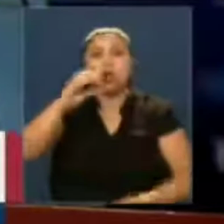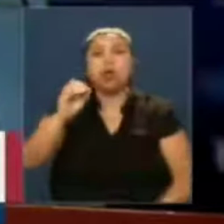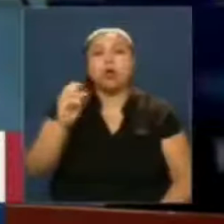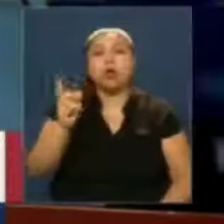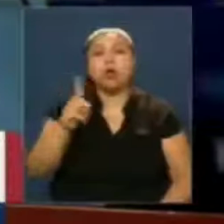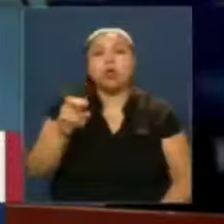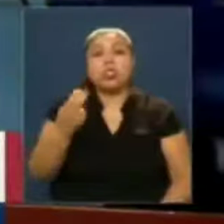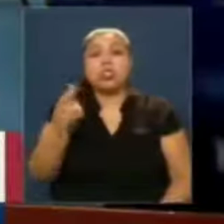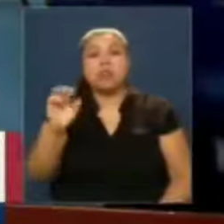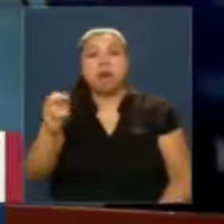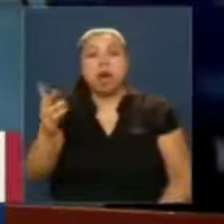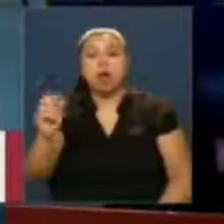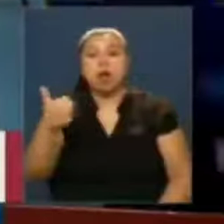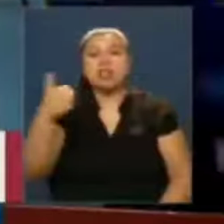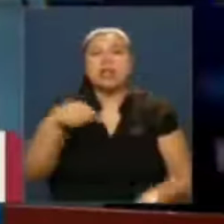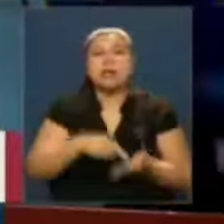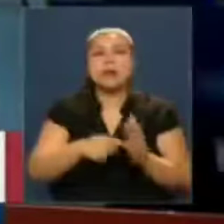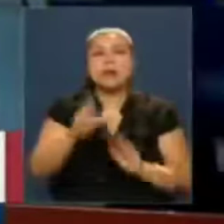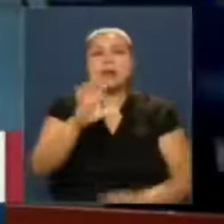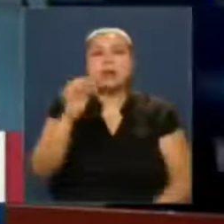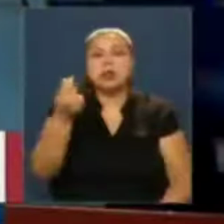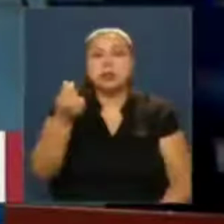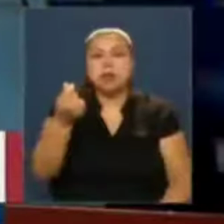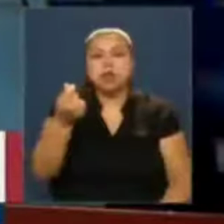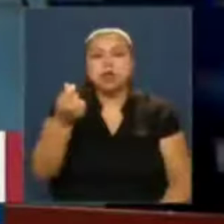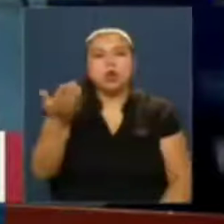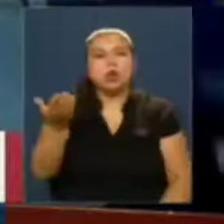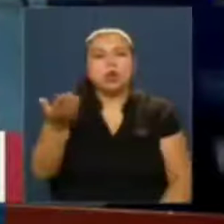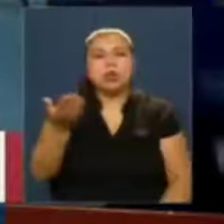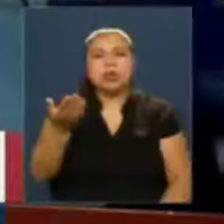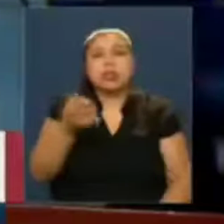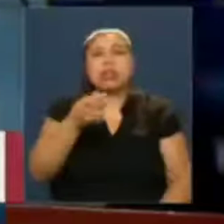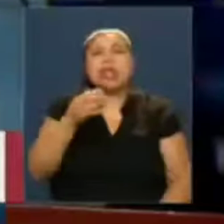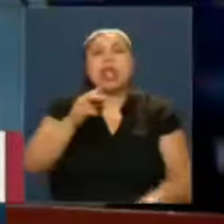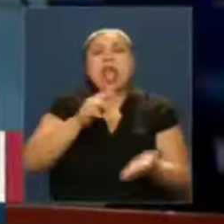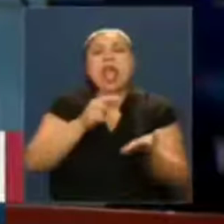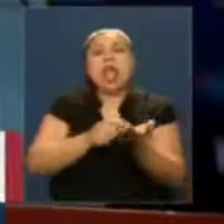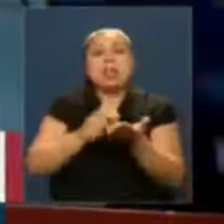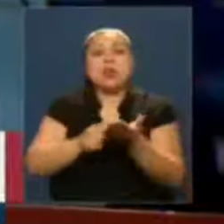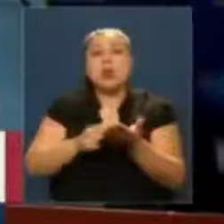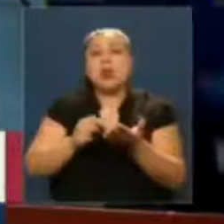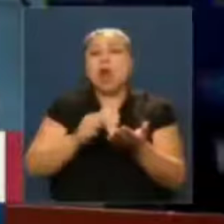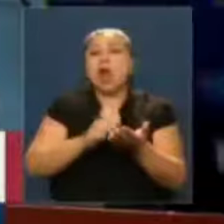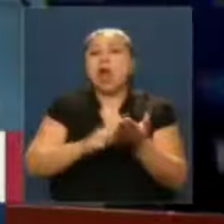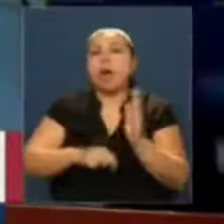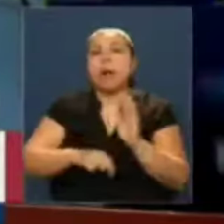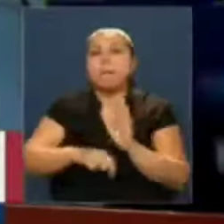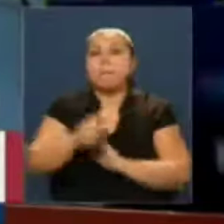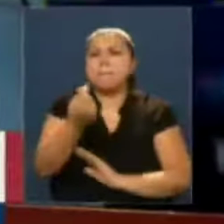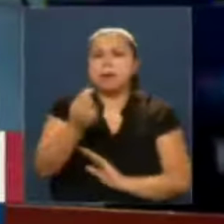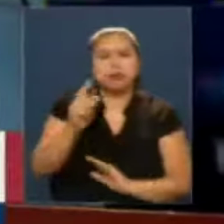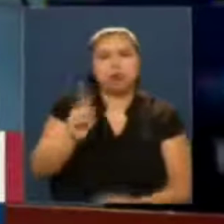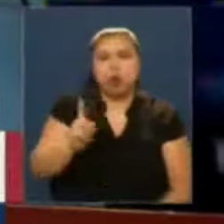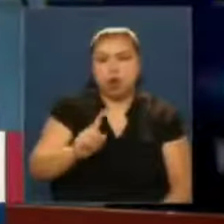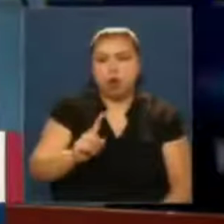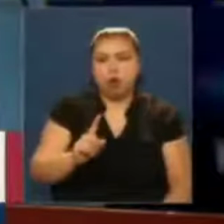máximo de 6.500 pesos, que establecen que el seguro no pueda valer más de lo que costó, en